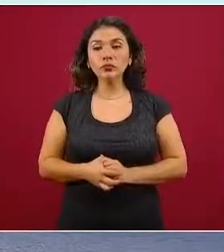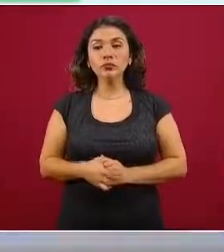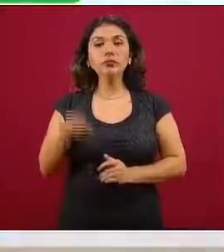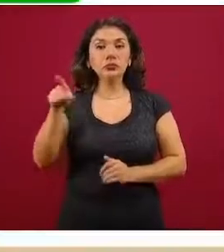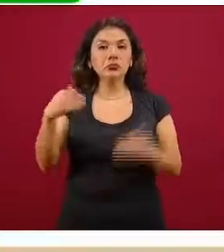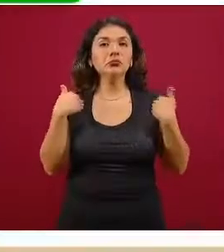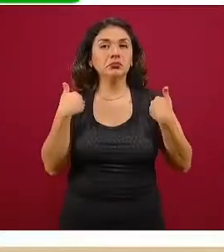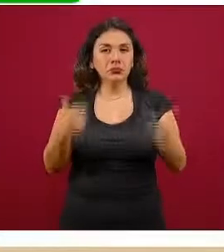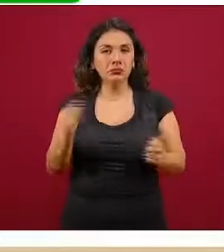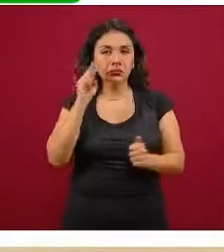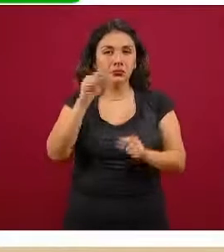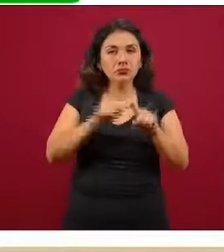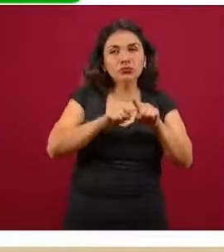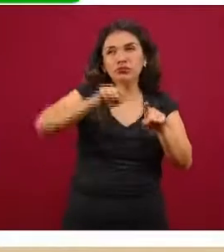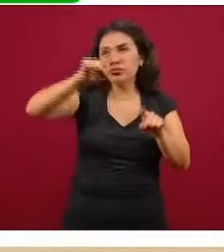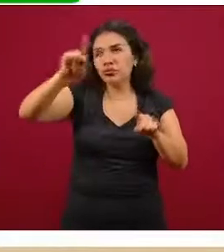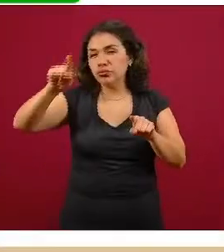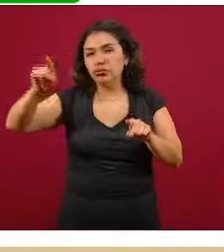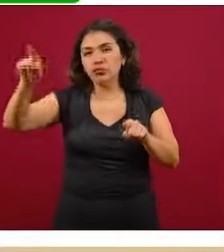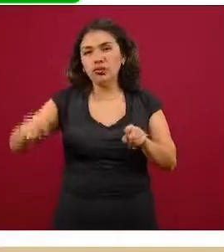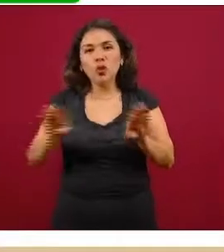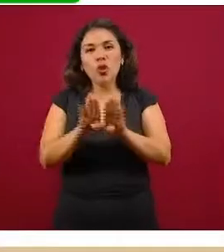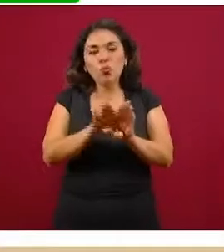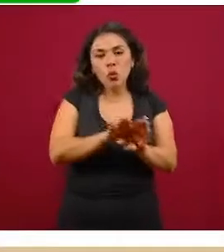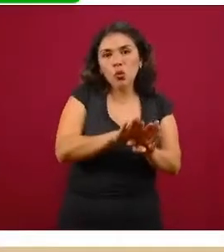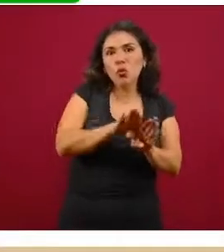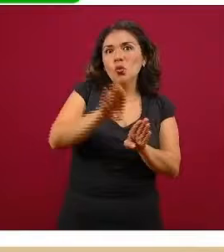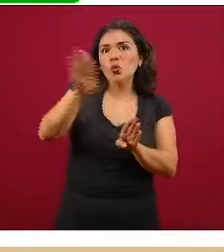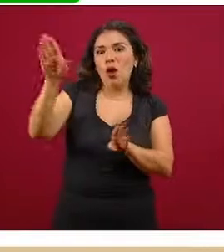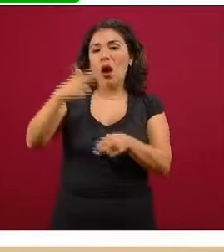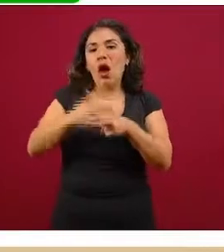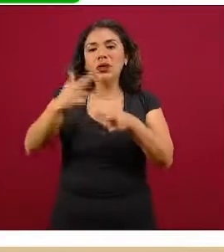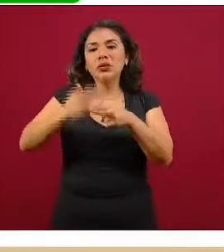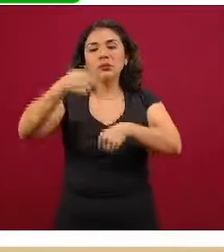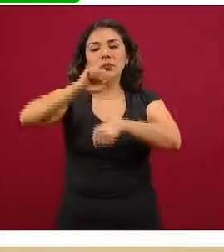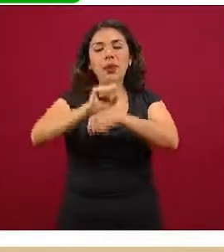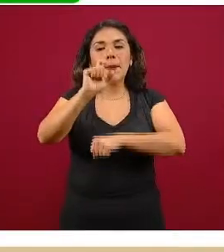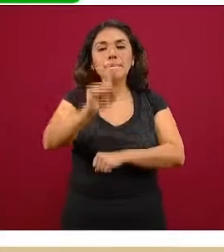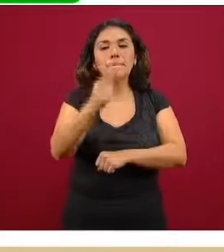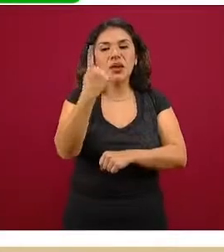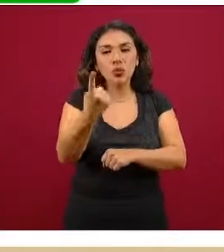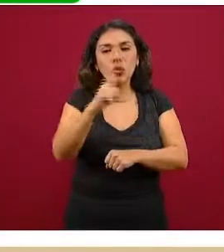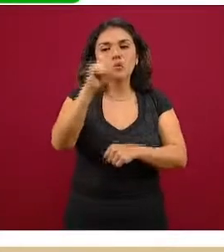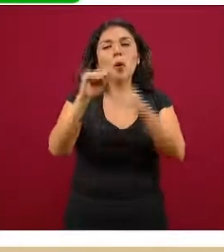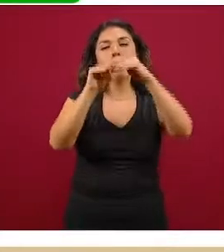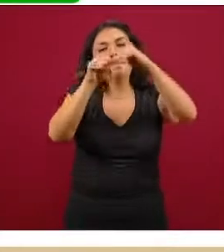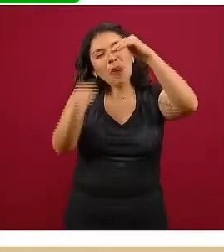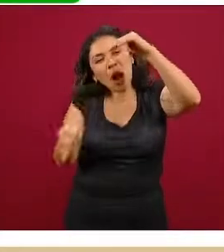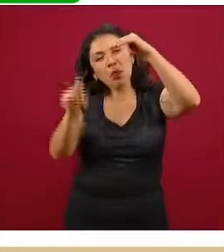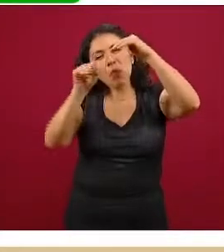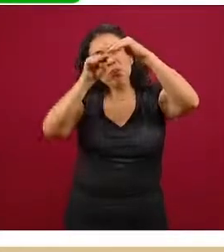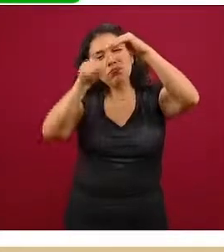clara, una pendiente ascendente hasta la semana 21, el descenso que mencionábamos